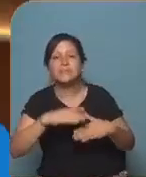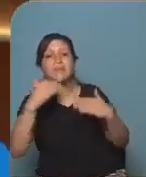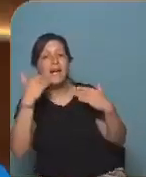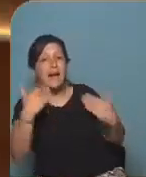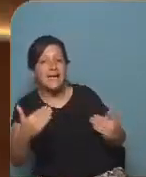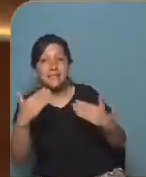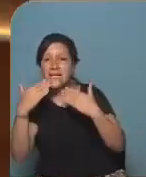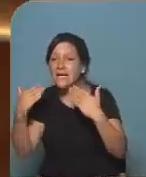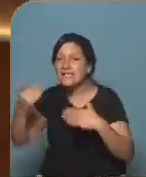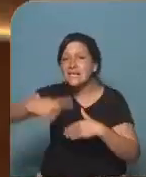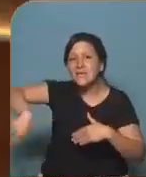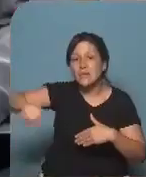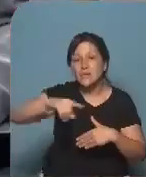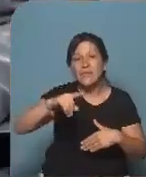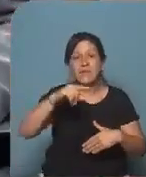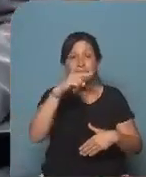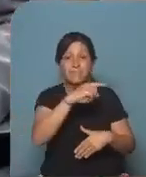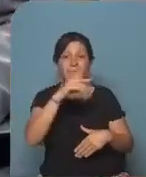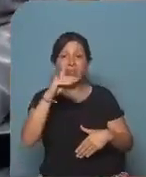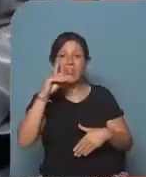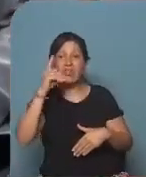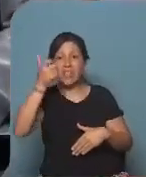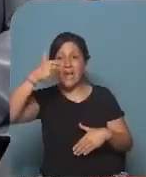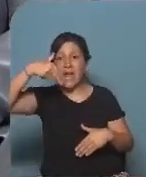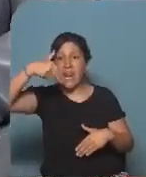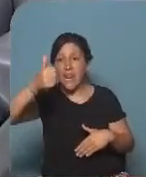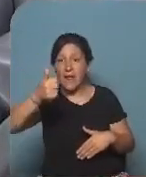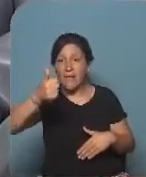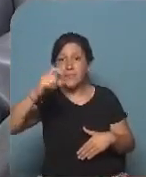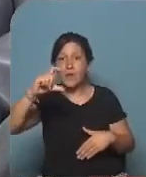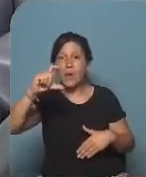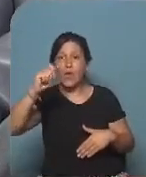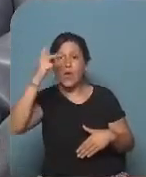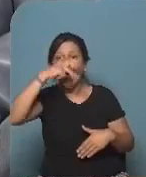gracias. Gracias a ustedes. Diana Cohen Agrés, la presidenta de